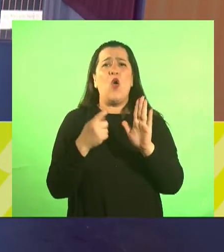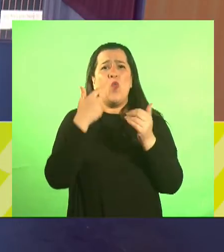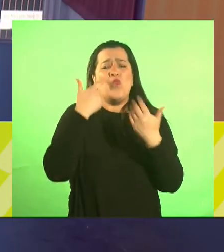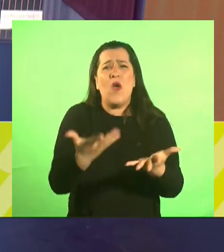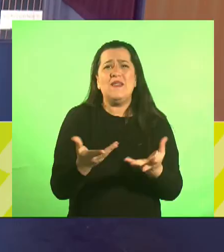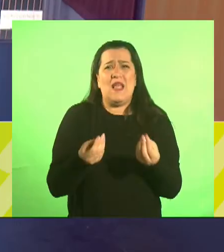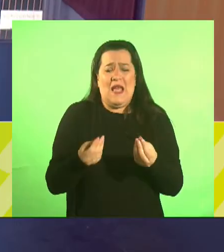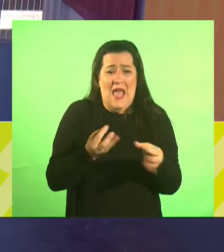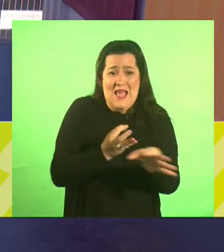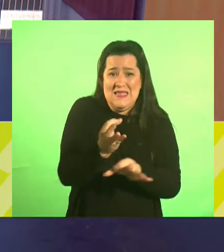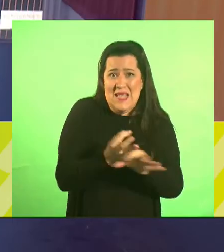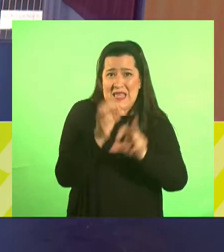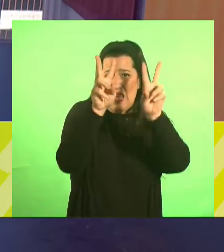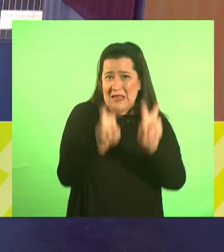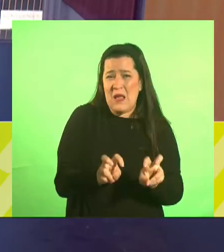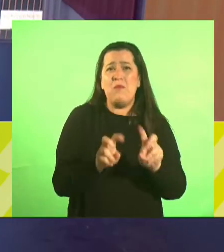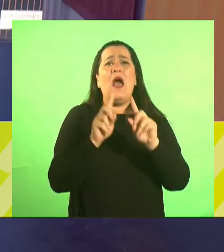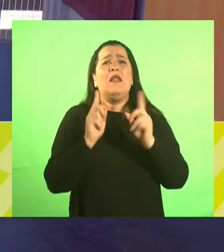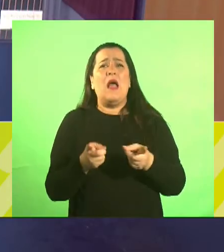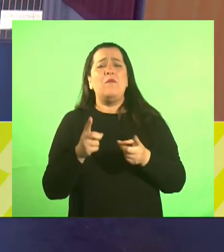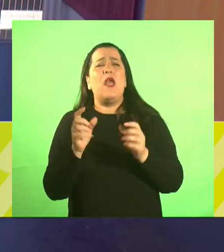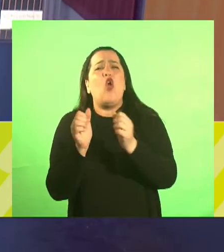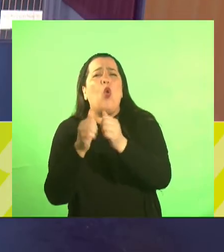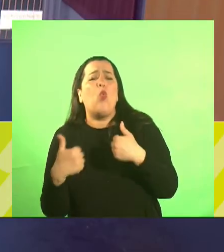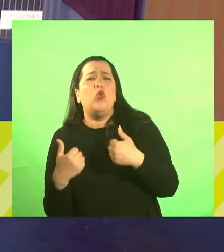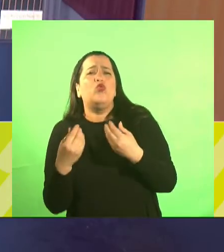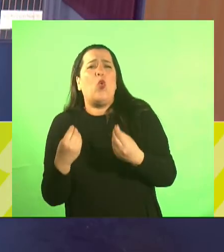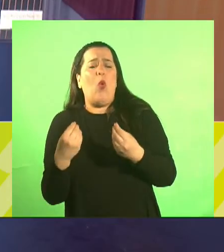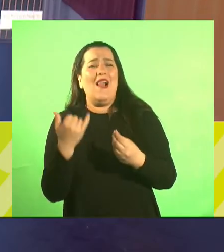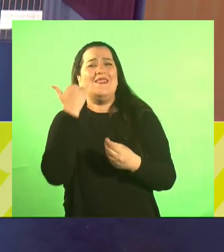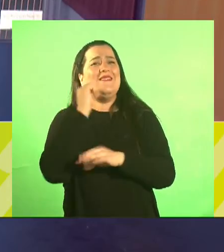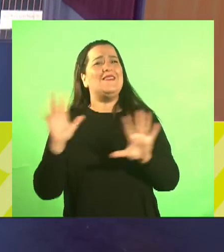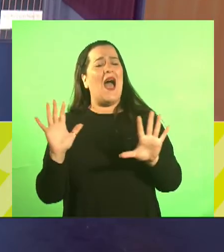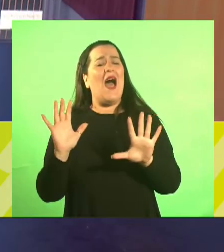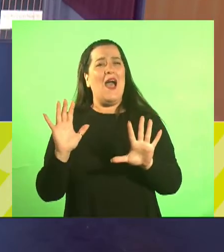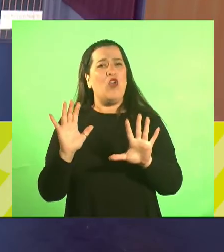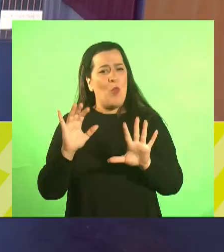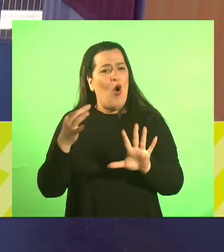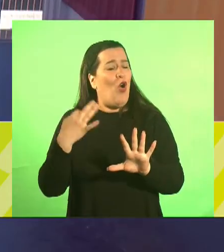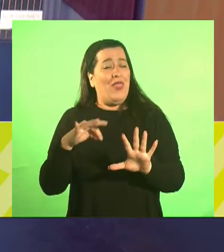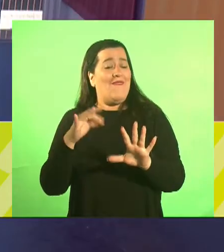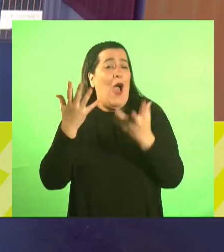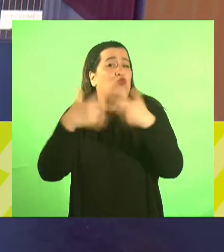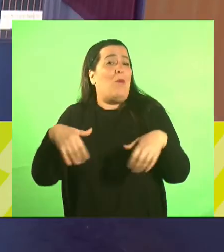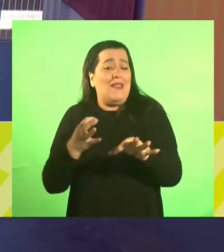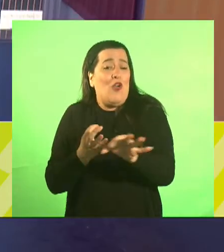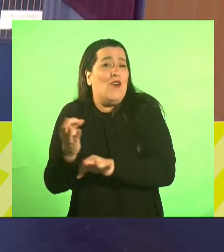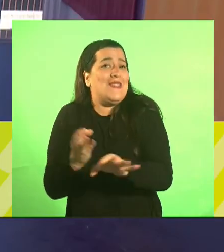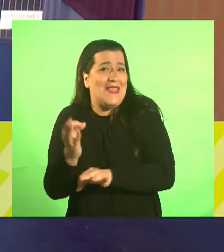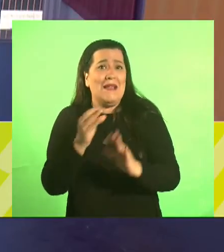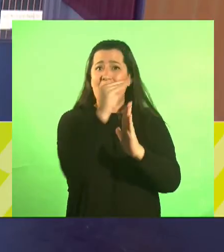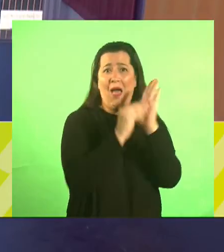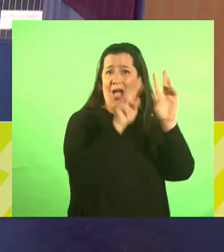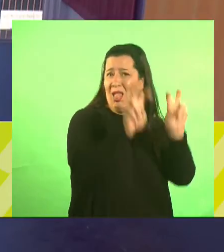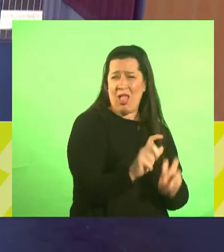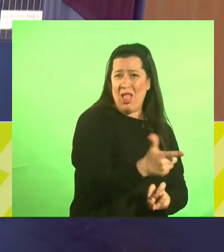de lo que enseñamos, y cuál es el currículum oculto, eso que viene implícito y que muchas veces es esa enseñanza y ese